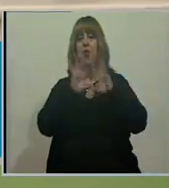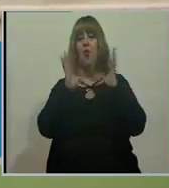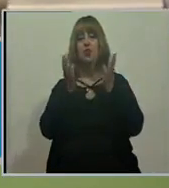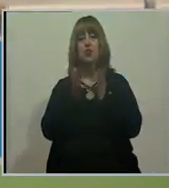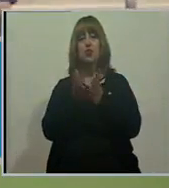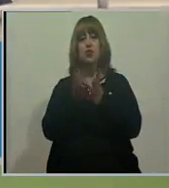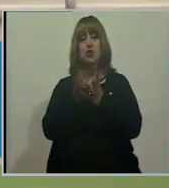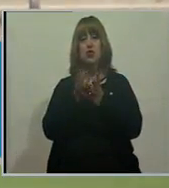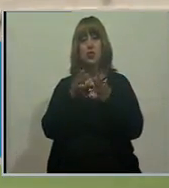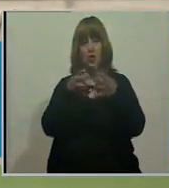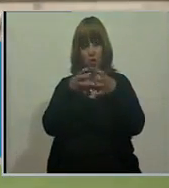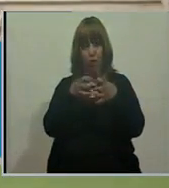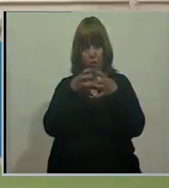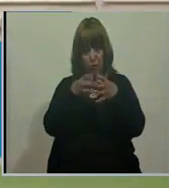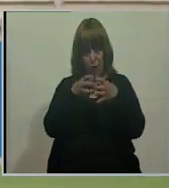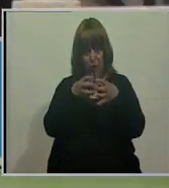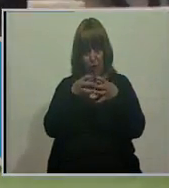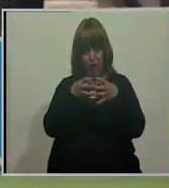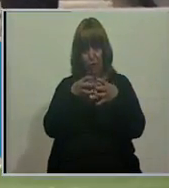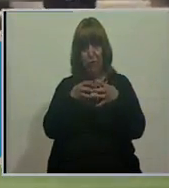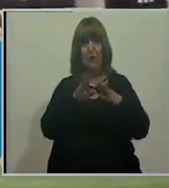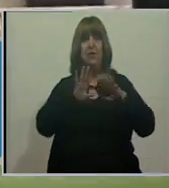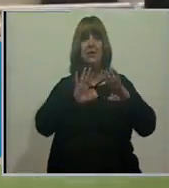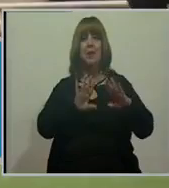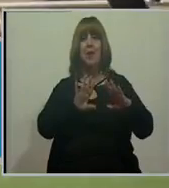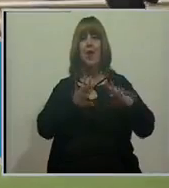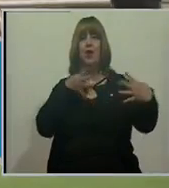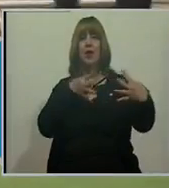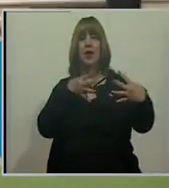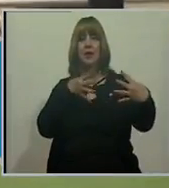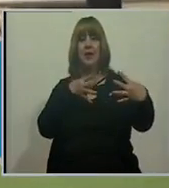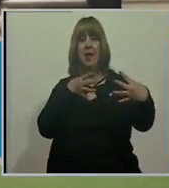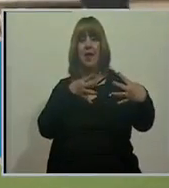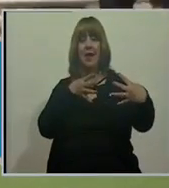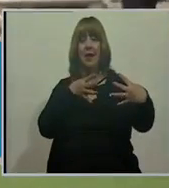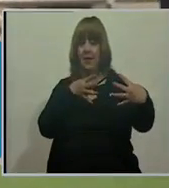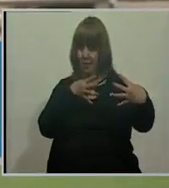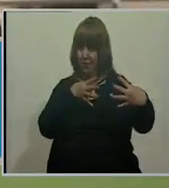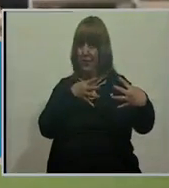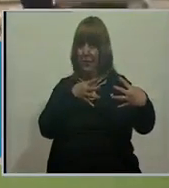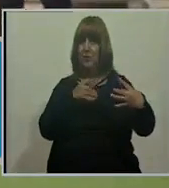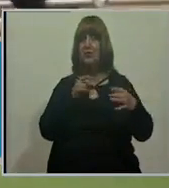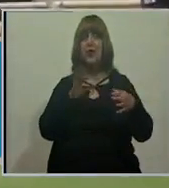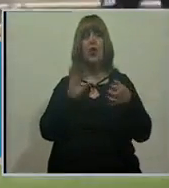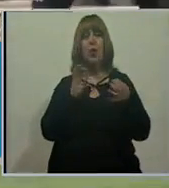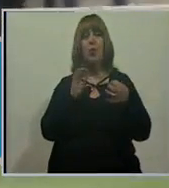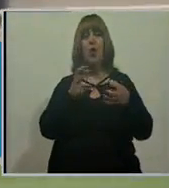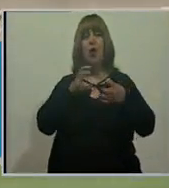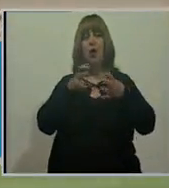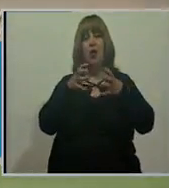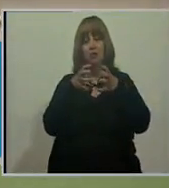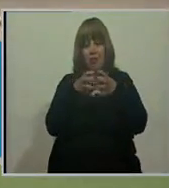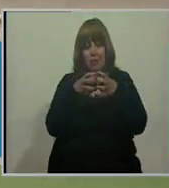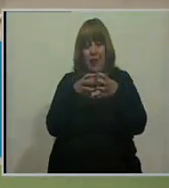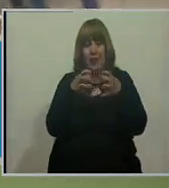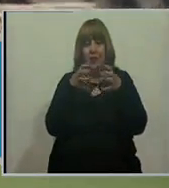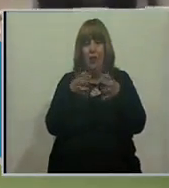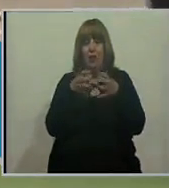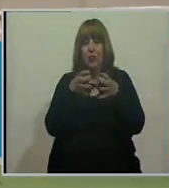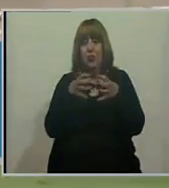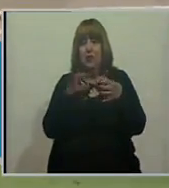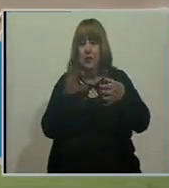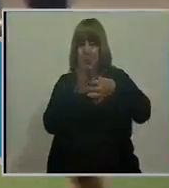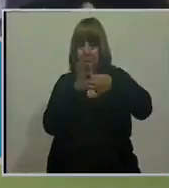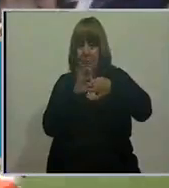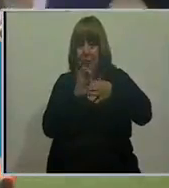a contar enseguida? Lo vamos a contar enseguida, no para relacionar, estamos siguiendo la historia de los mundiales y hay un episodio muy particular que se da en la previa del Mundial del